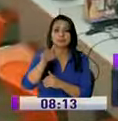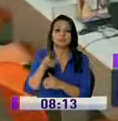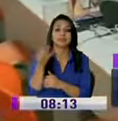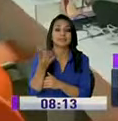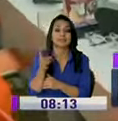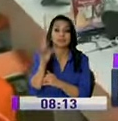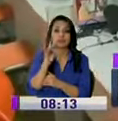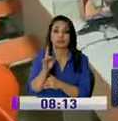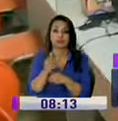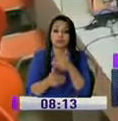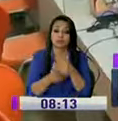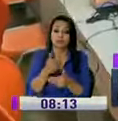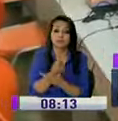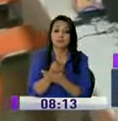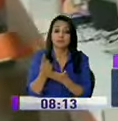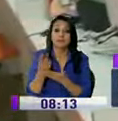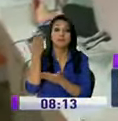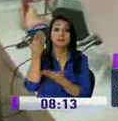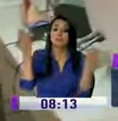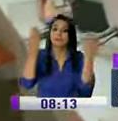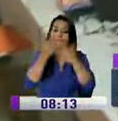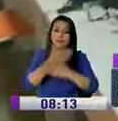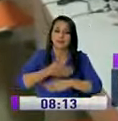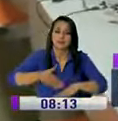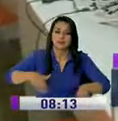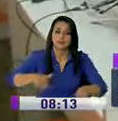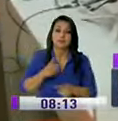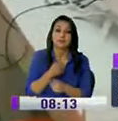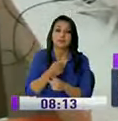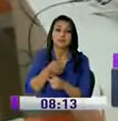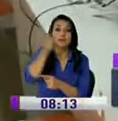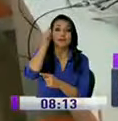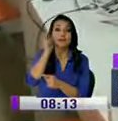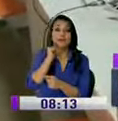proceso terminó la semana pasada y hemos habilitado, a partir de ayer,